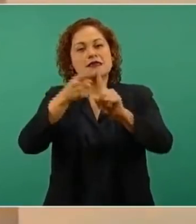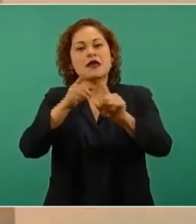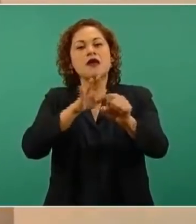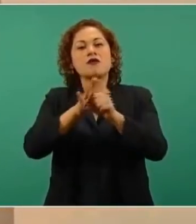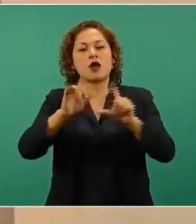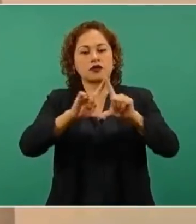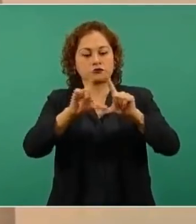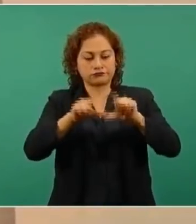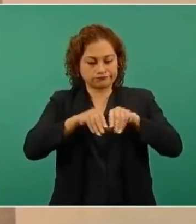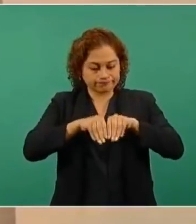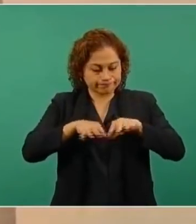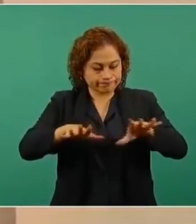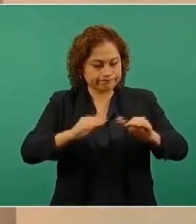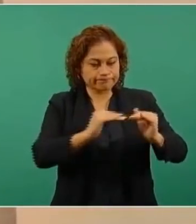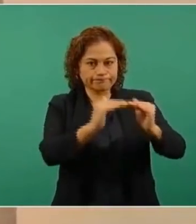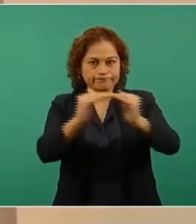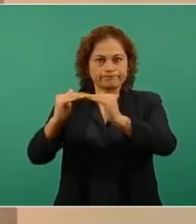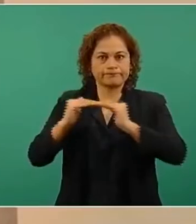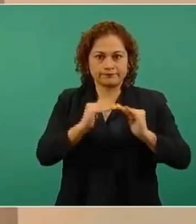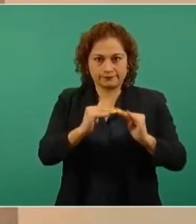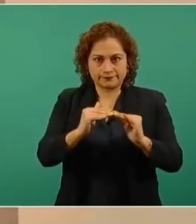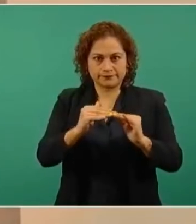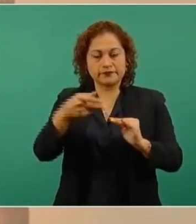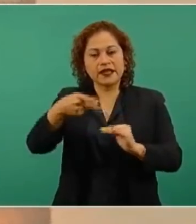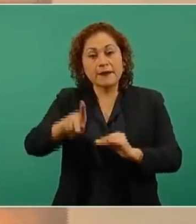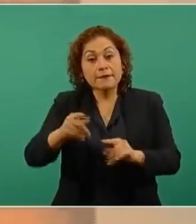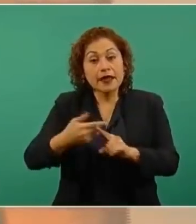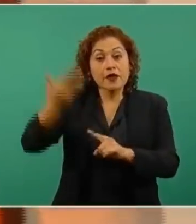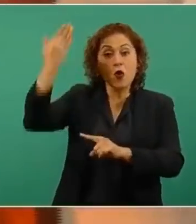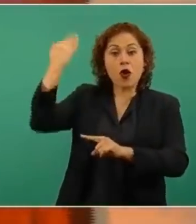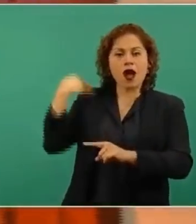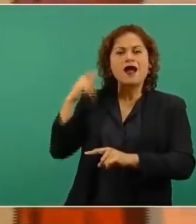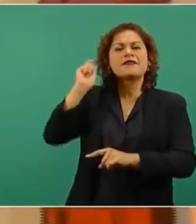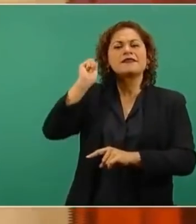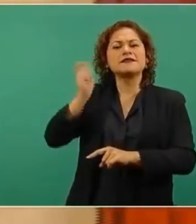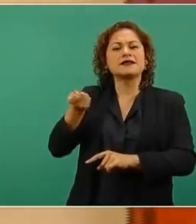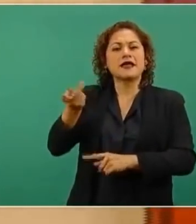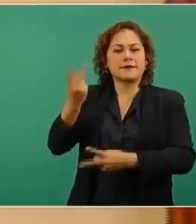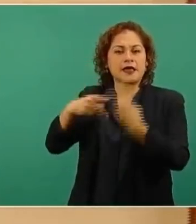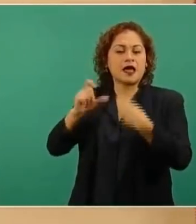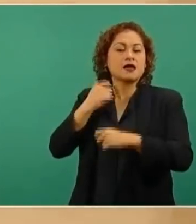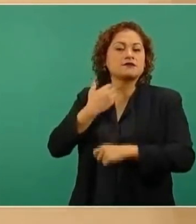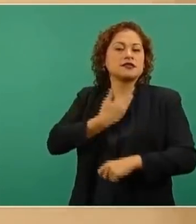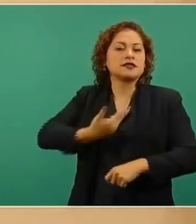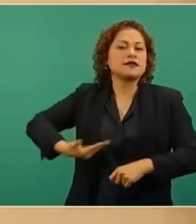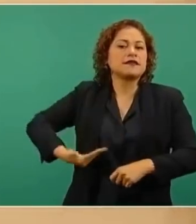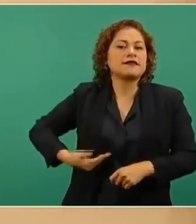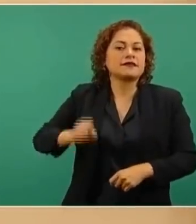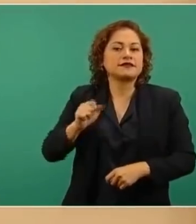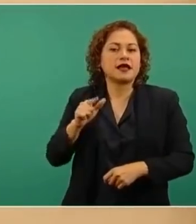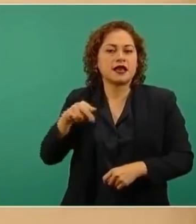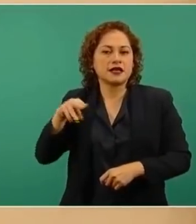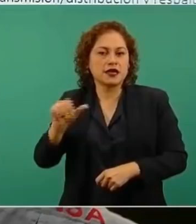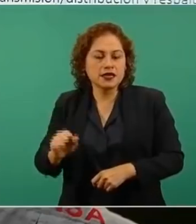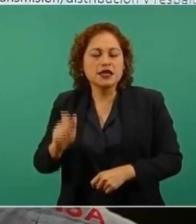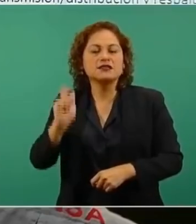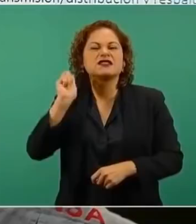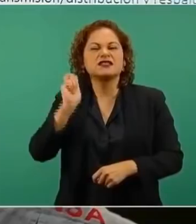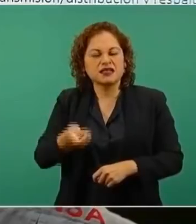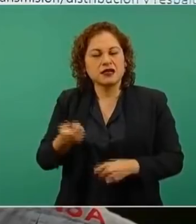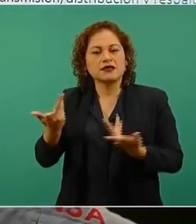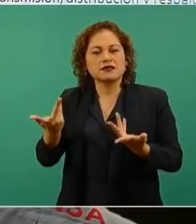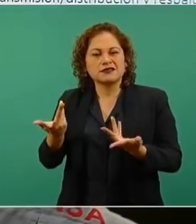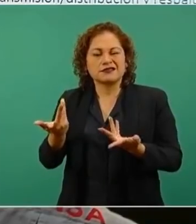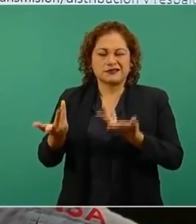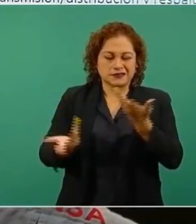con esta estructura tarifaria que se generó con este padre de la desigualdad que es Salinas? Pues entonces hicieron una estructura donde van